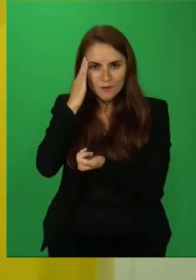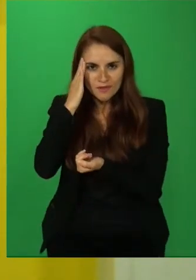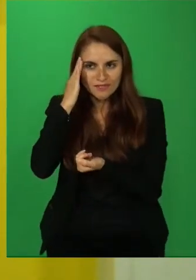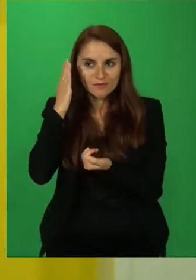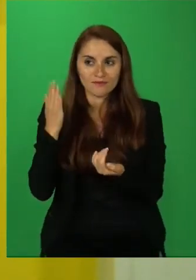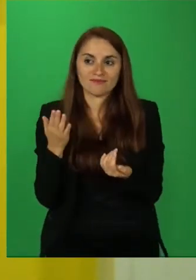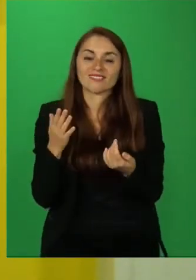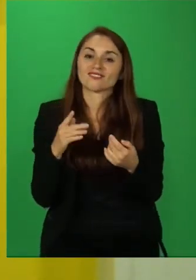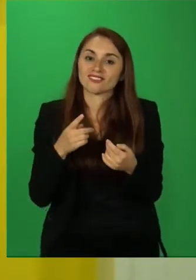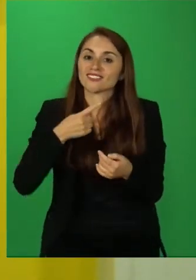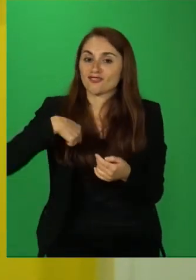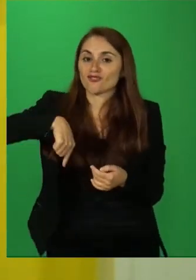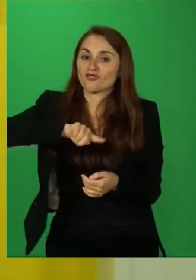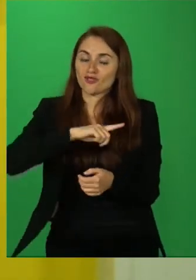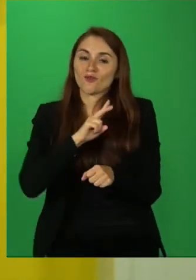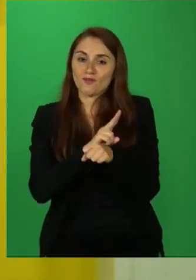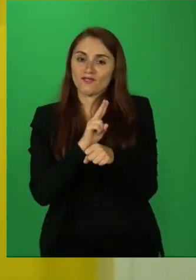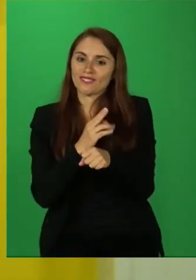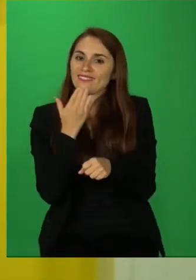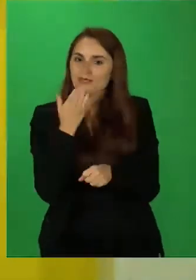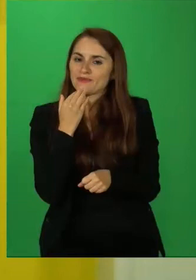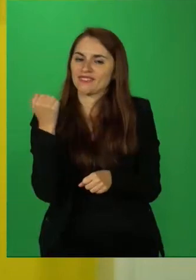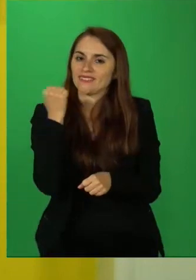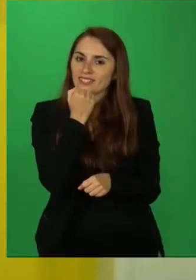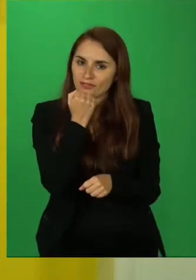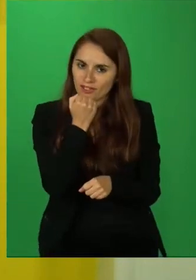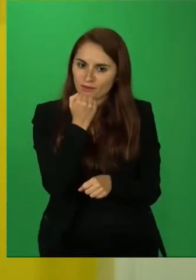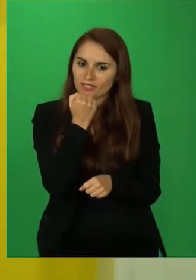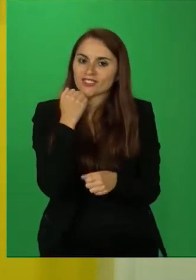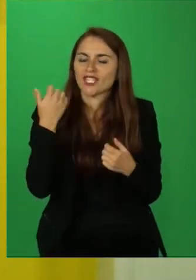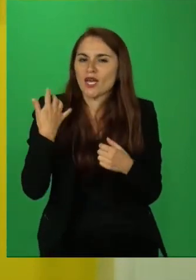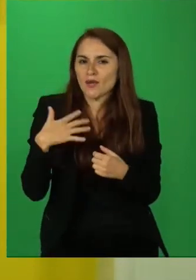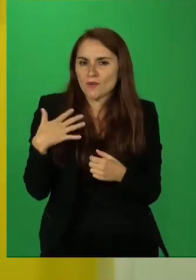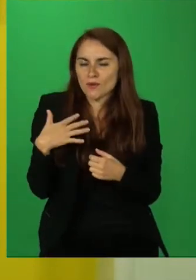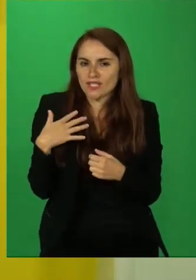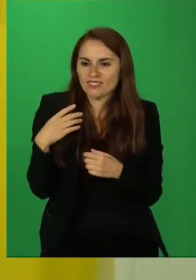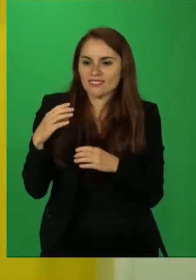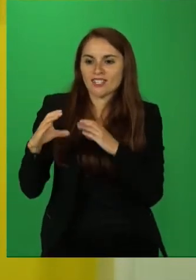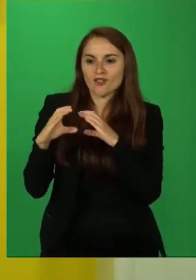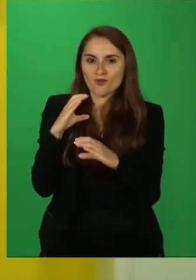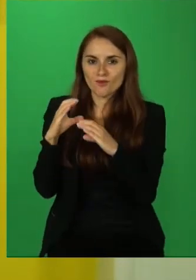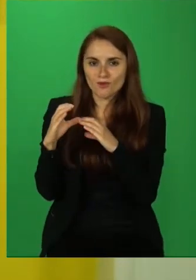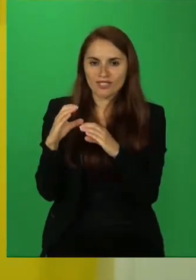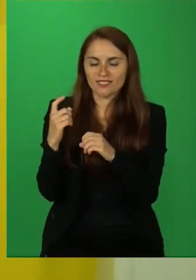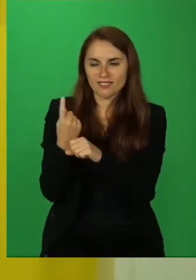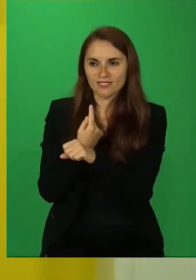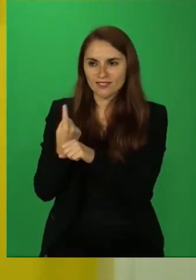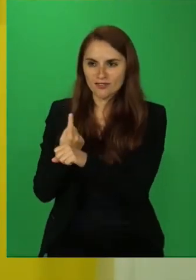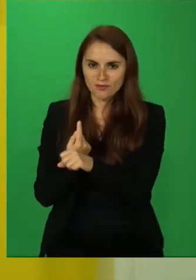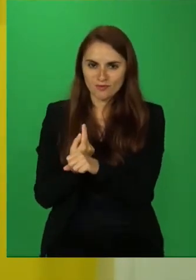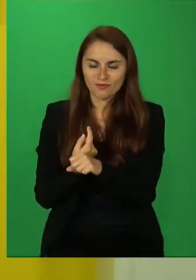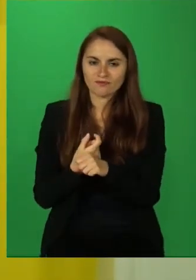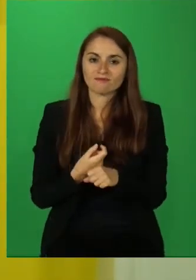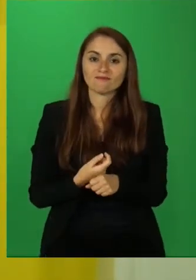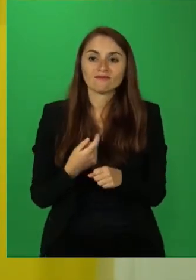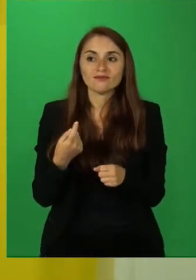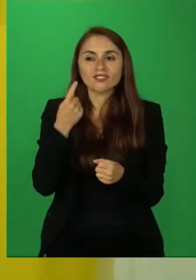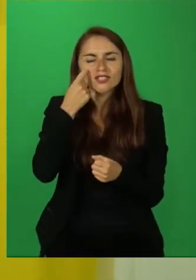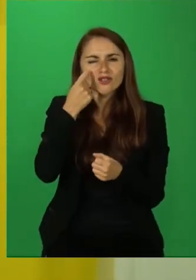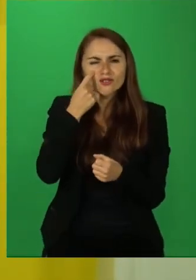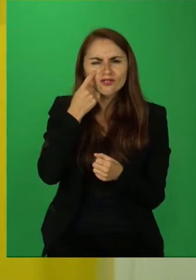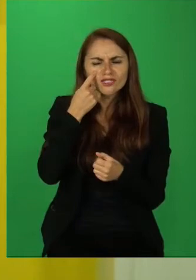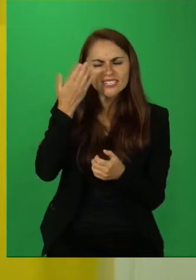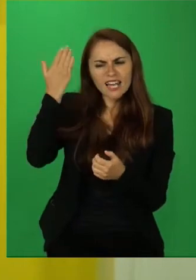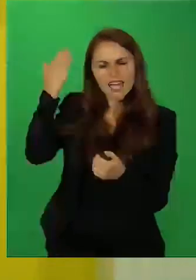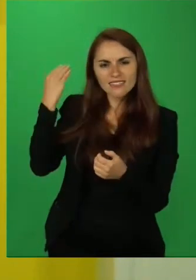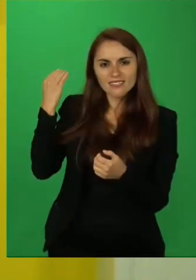los profesores nos equivocamos. Por eso es importante la retroalimentación. Bien, fíjate, conocimiento previo, y